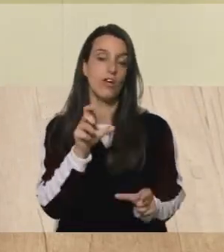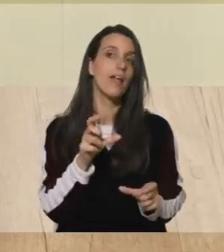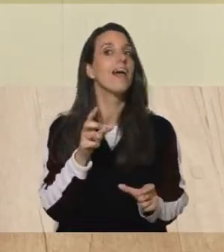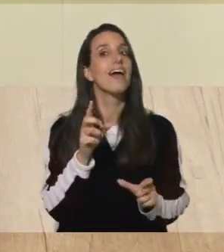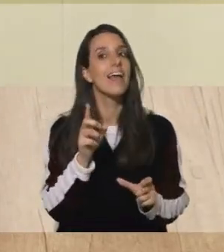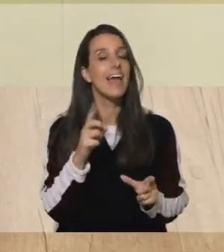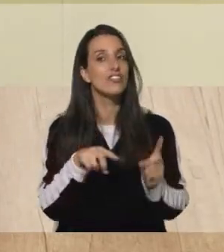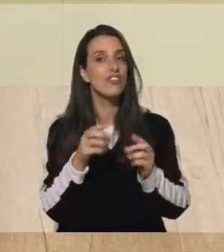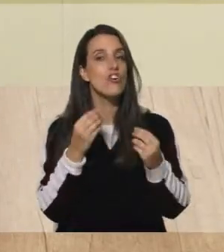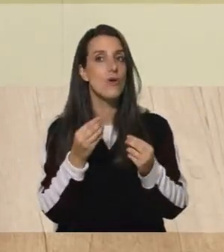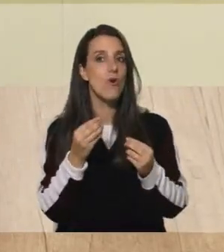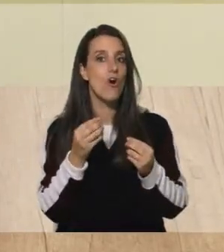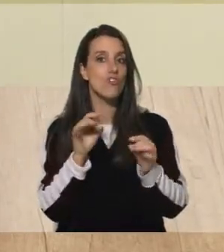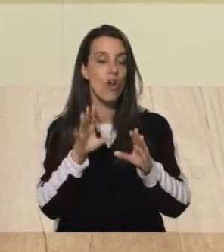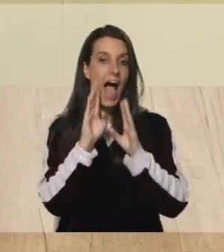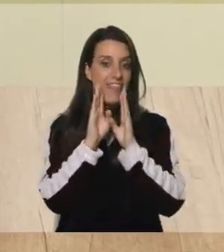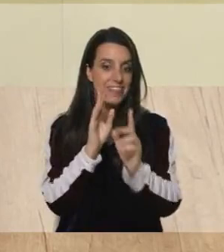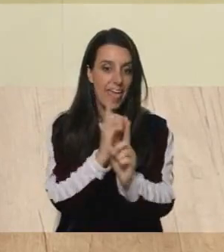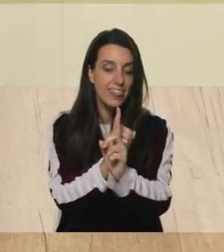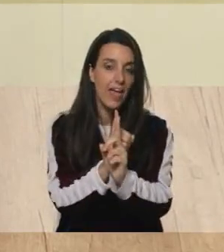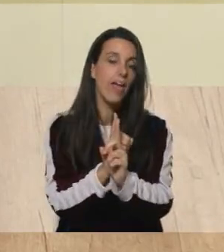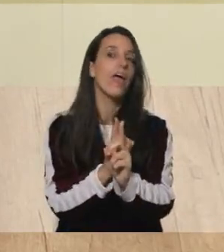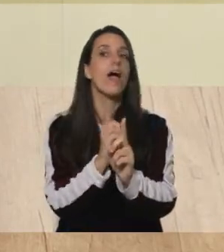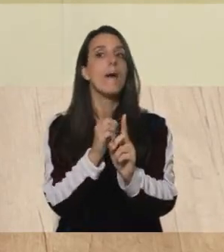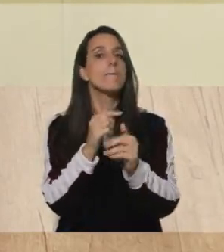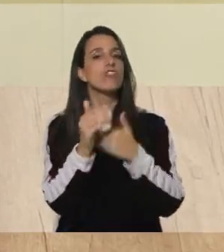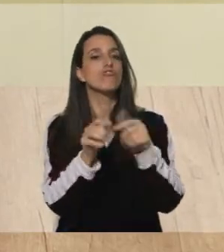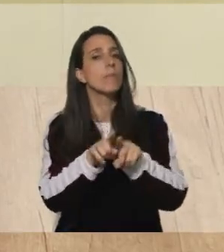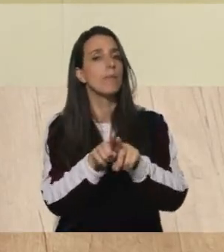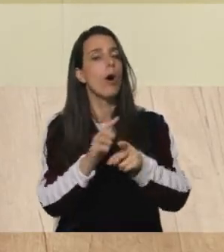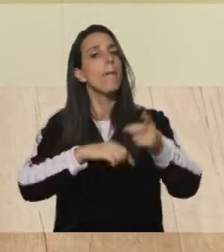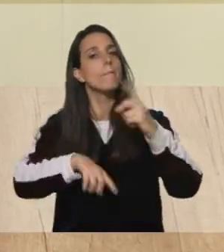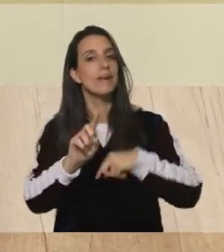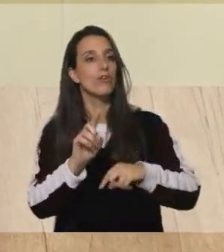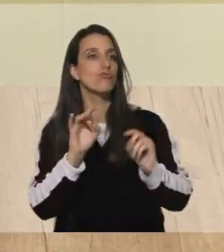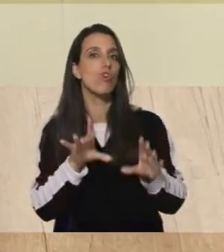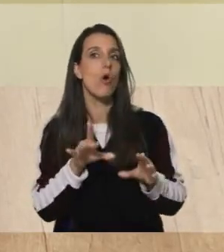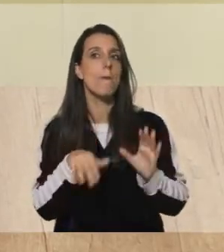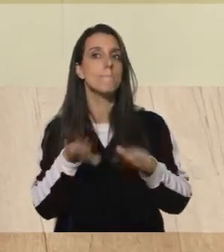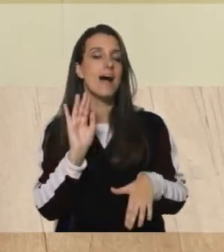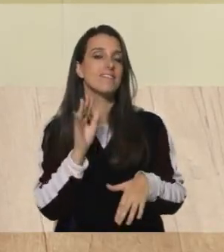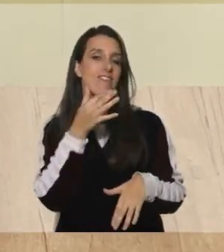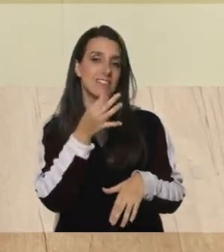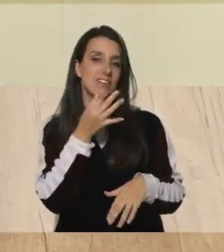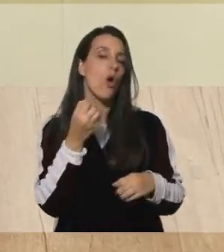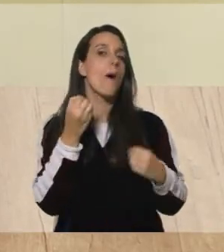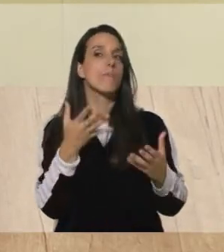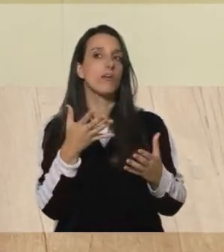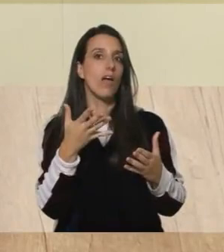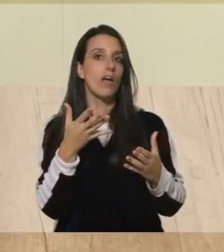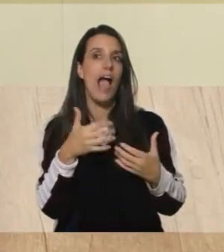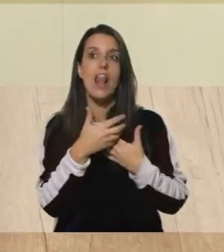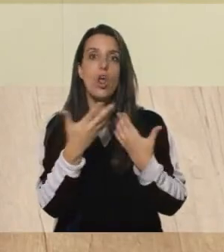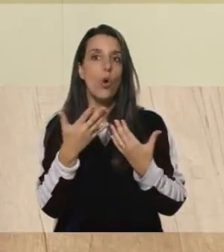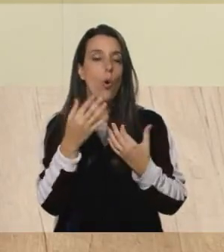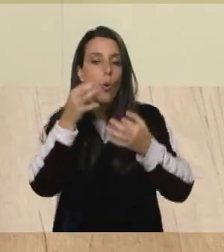entonces vos al atender eso también haces el proceso es el mismo nada más que es un poco más simple porque es muy estático es